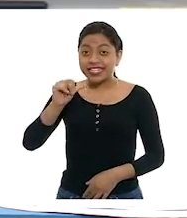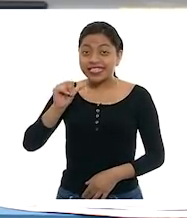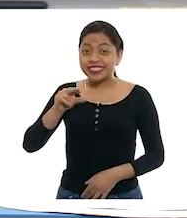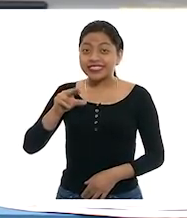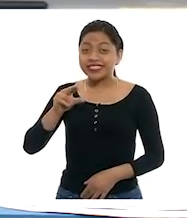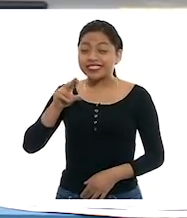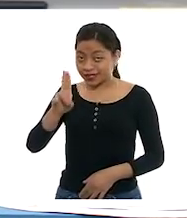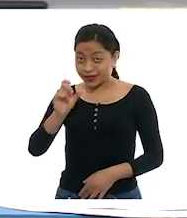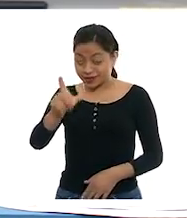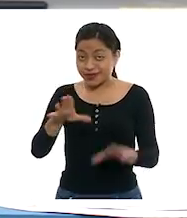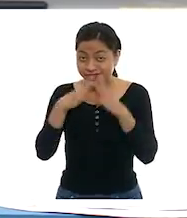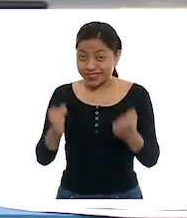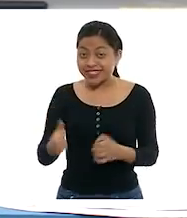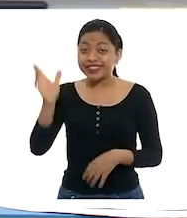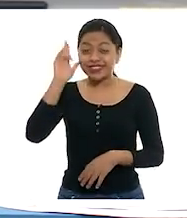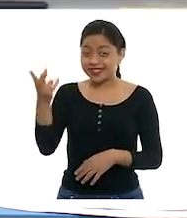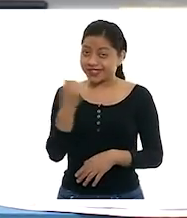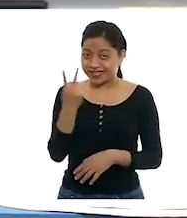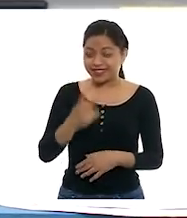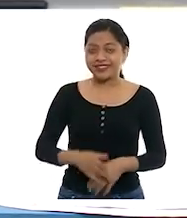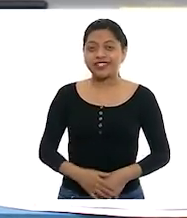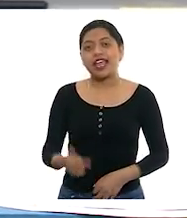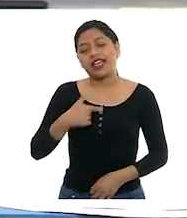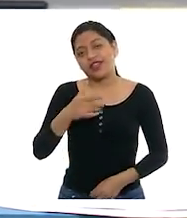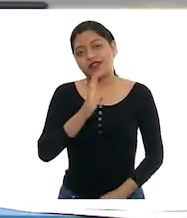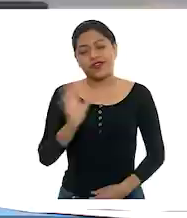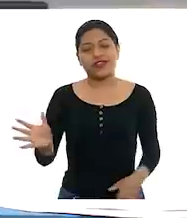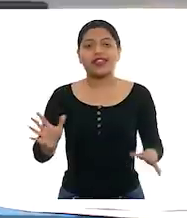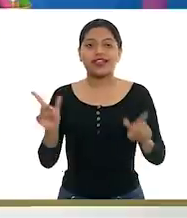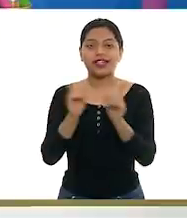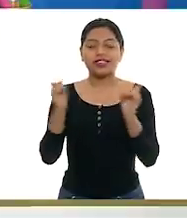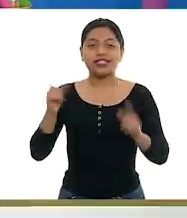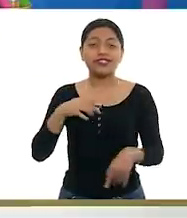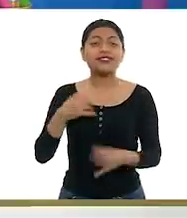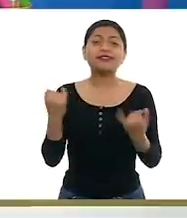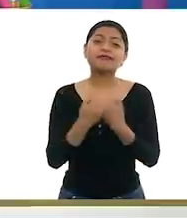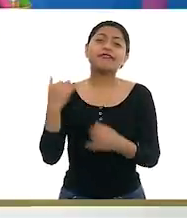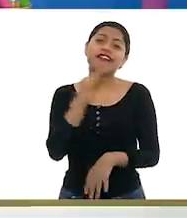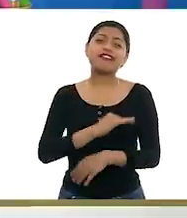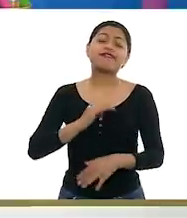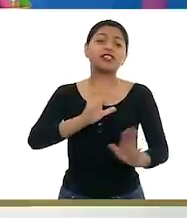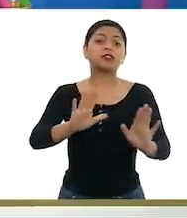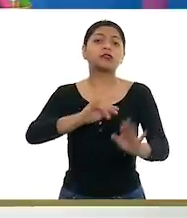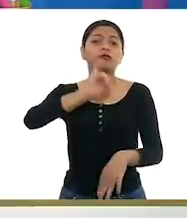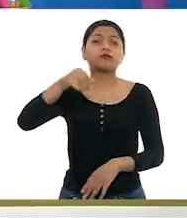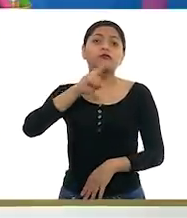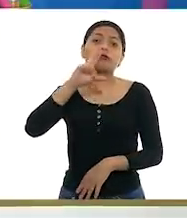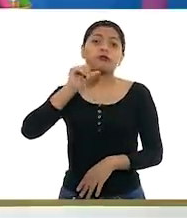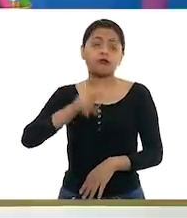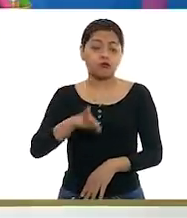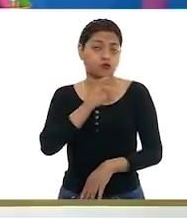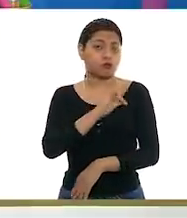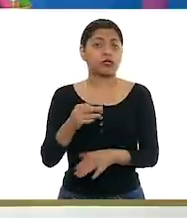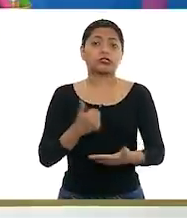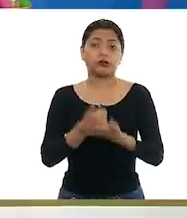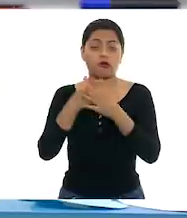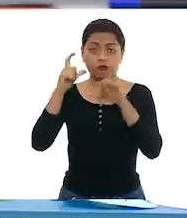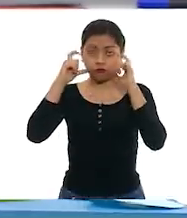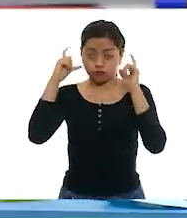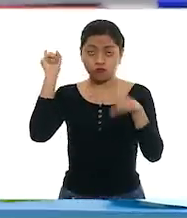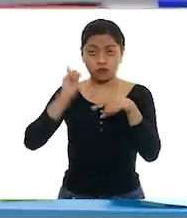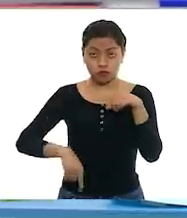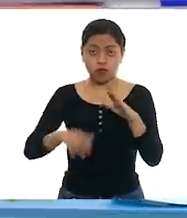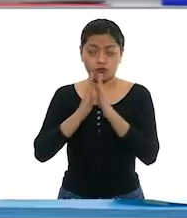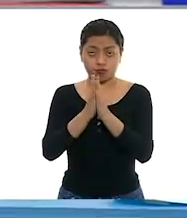Hola, Juan Carlos. Hola, maestra. Hola. Yo estoy ya muy bien y muy feliz. Ay, pero Juan Carlos, ¿me puedes ayudar con mi cubrebocas, por favor?